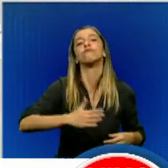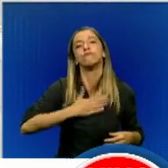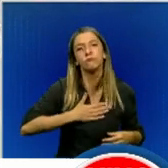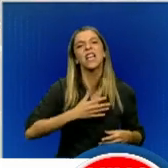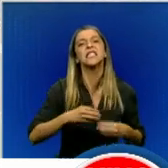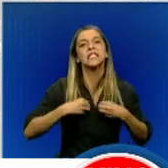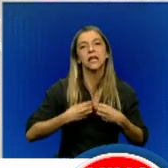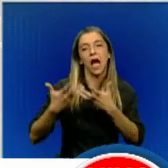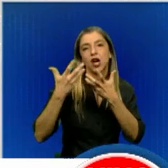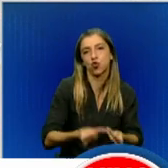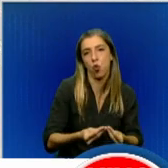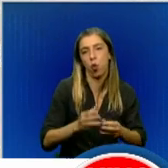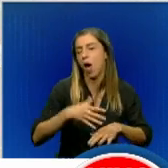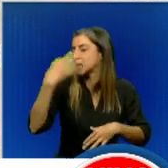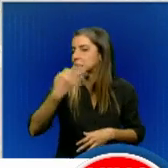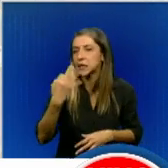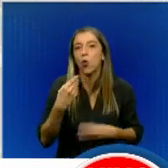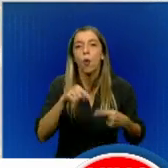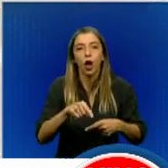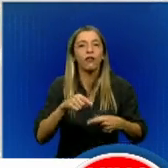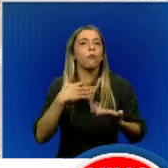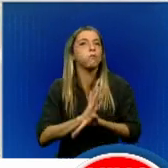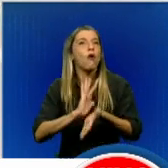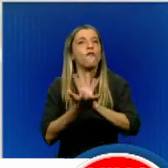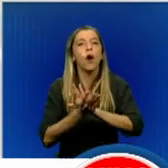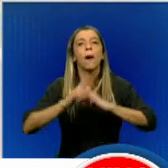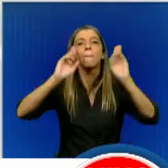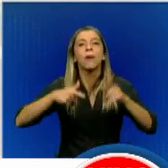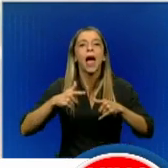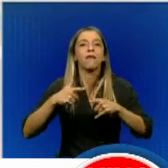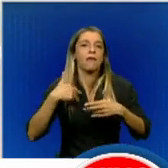dentro de un proyecto productivo que las apoye integralmente